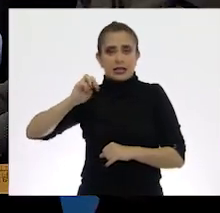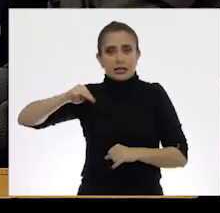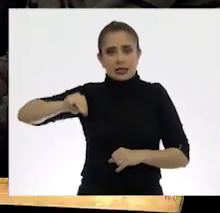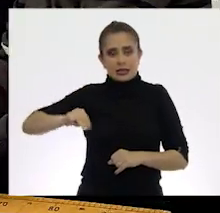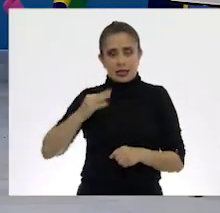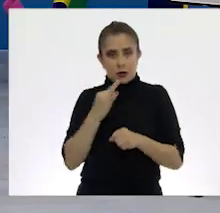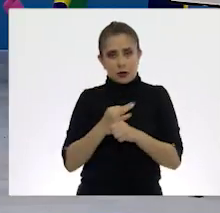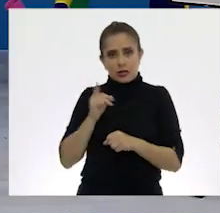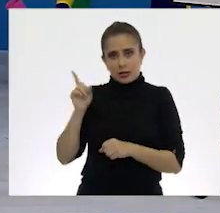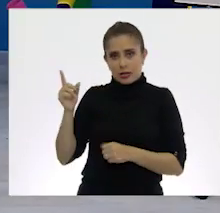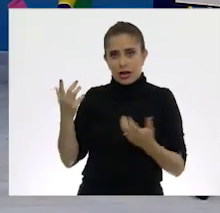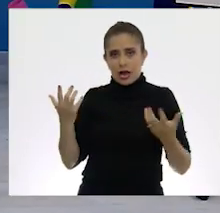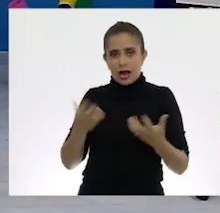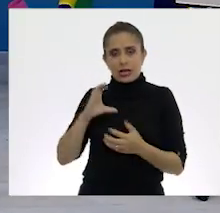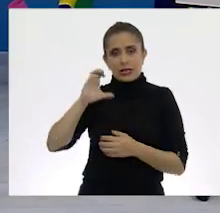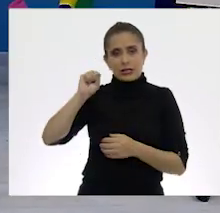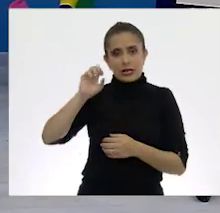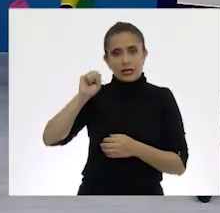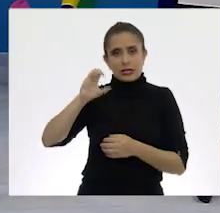favor a sostener el metro